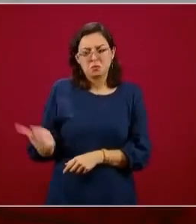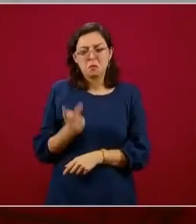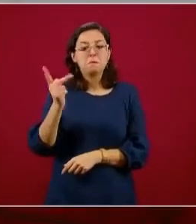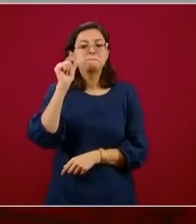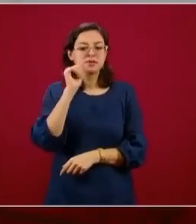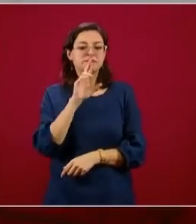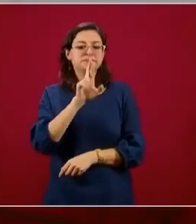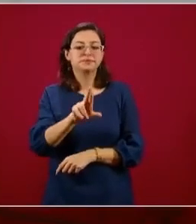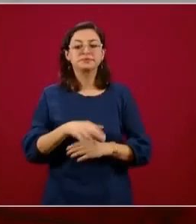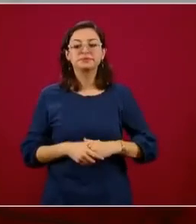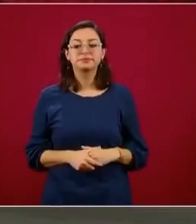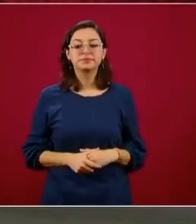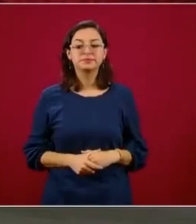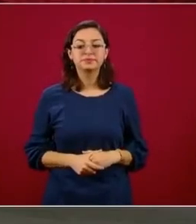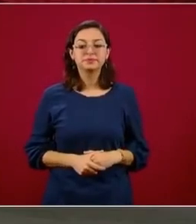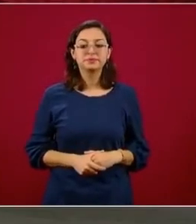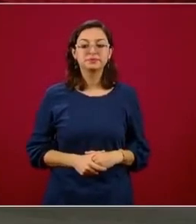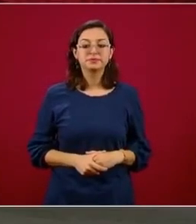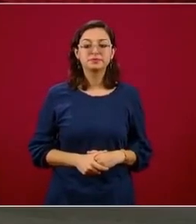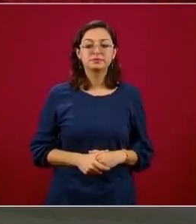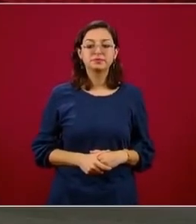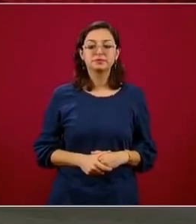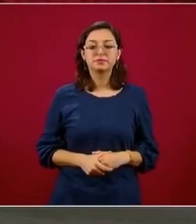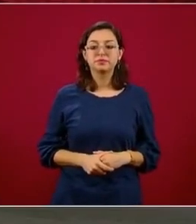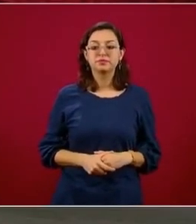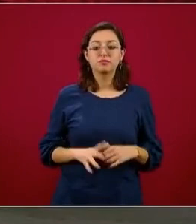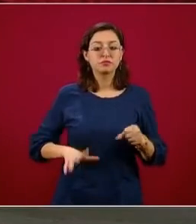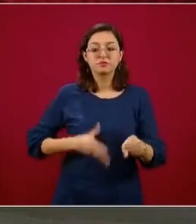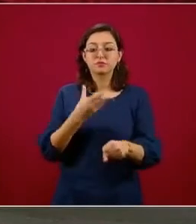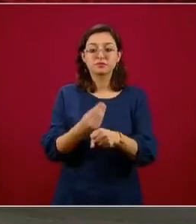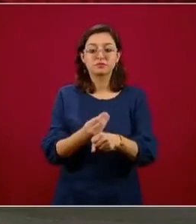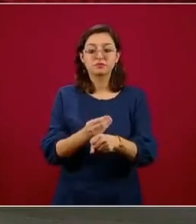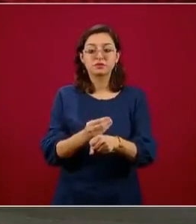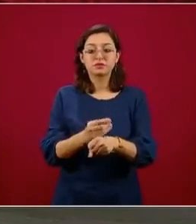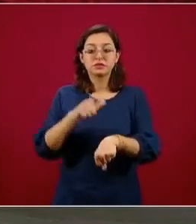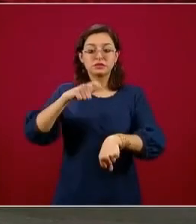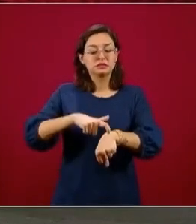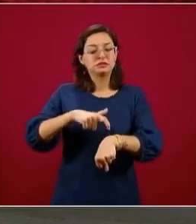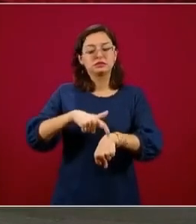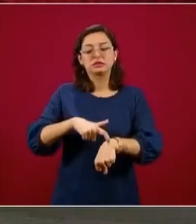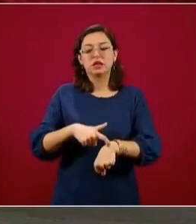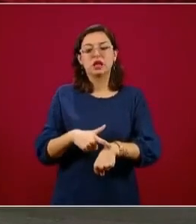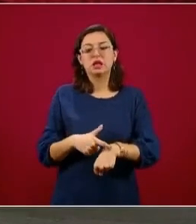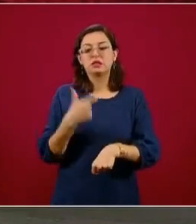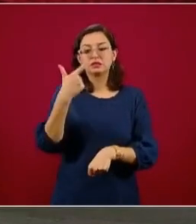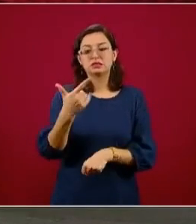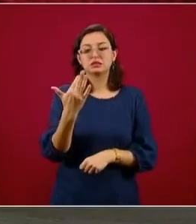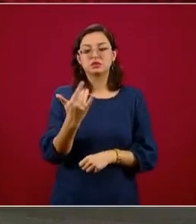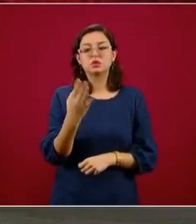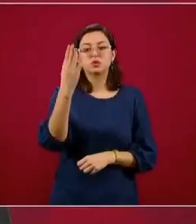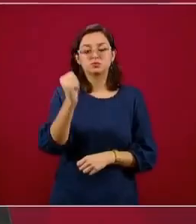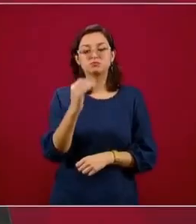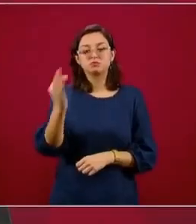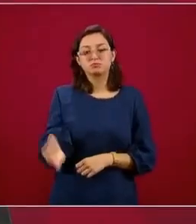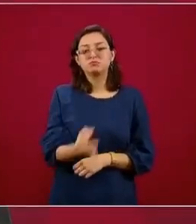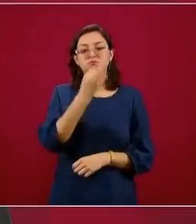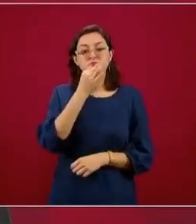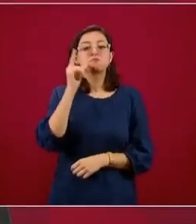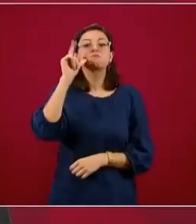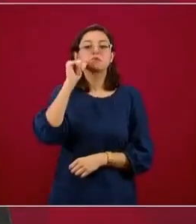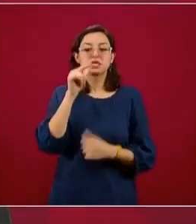se los comento. ¿Nos da tiempo de algo más? No, son las 19:59 minutos, pues